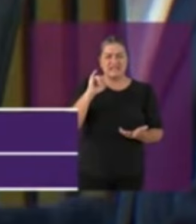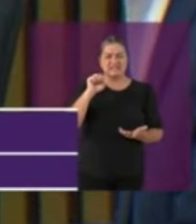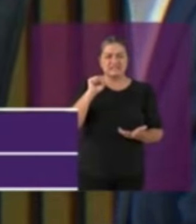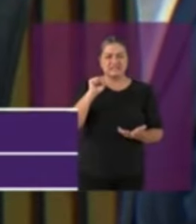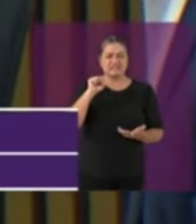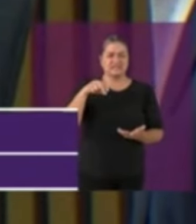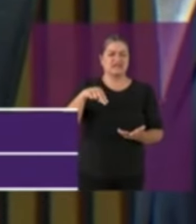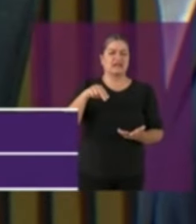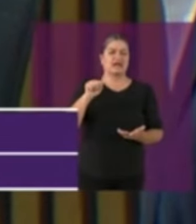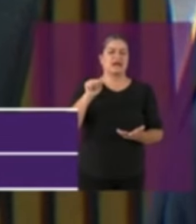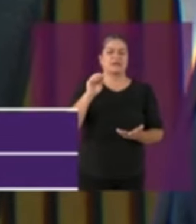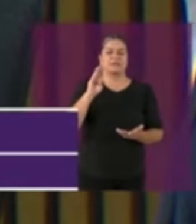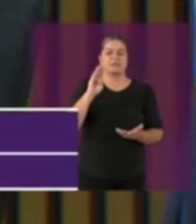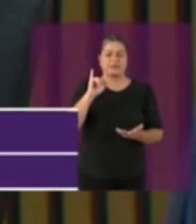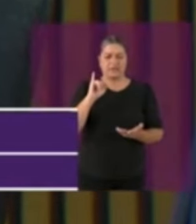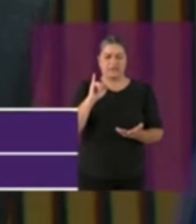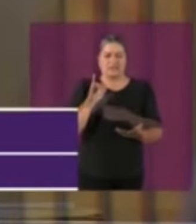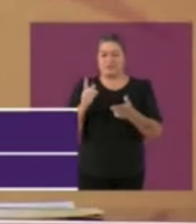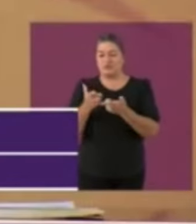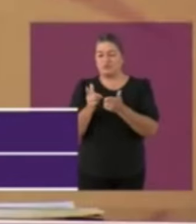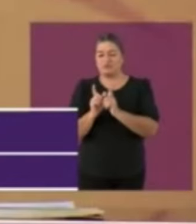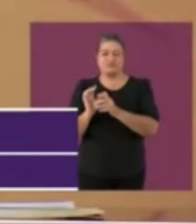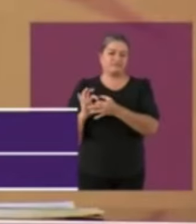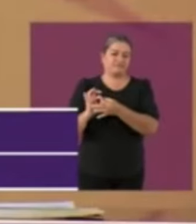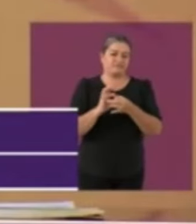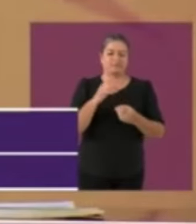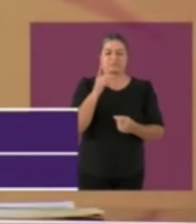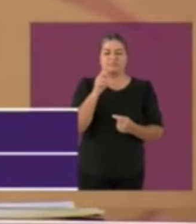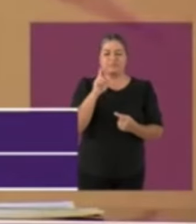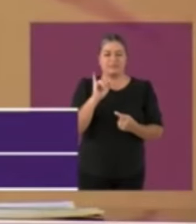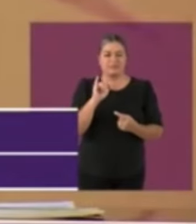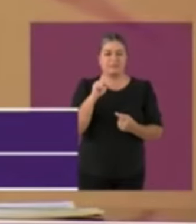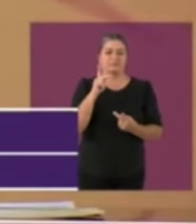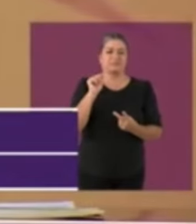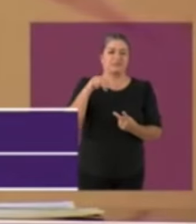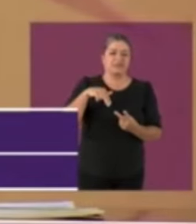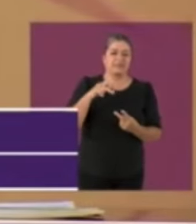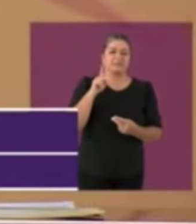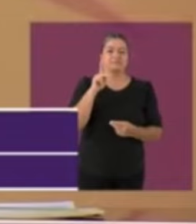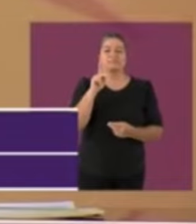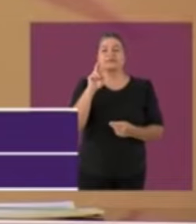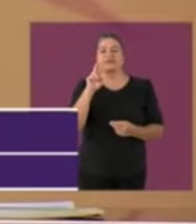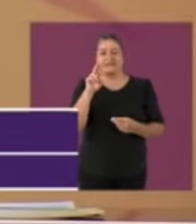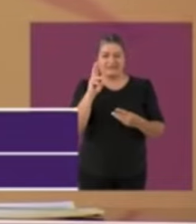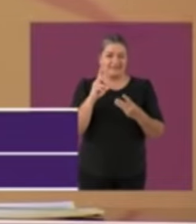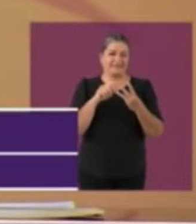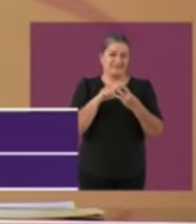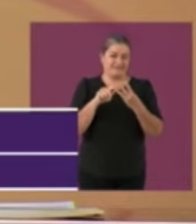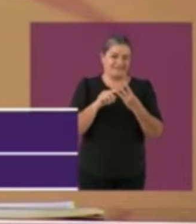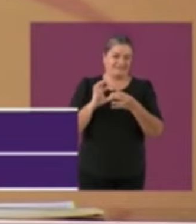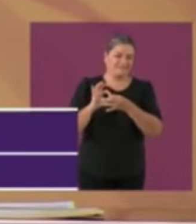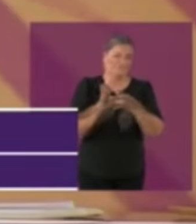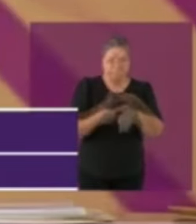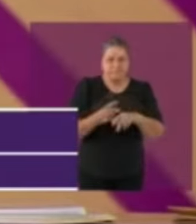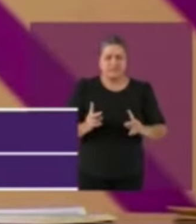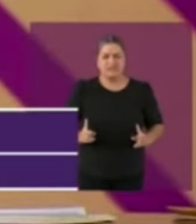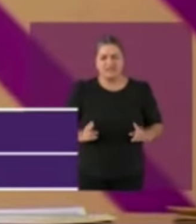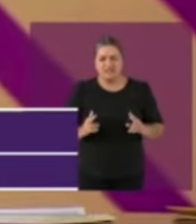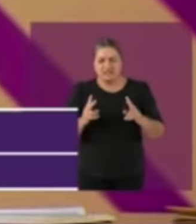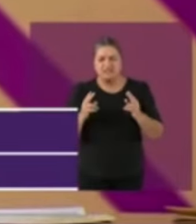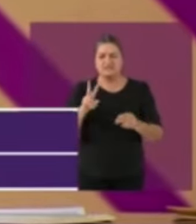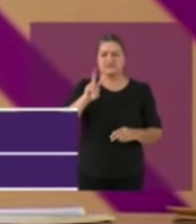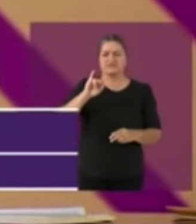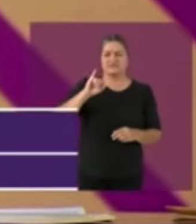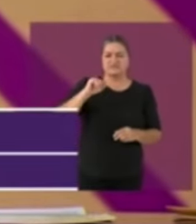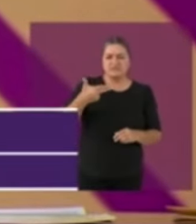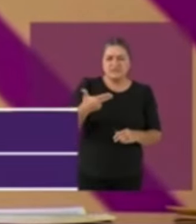soit Gálvez que va por la coalición prian PRD pues dará sus argumentaciones y su opinión